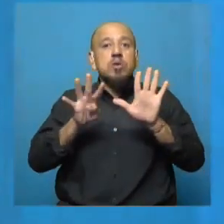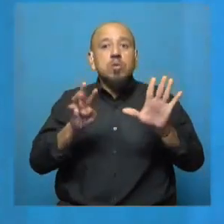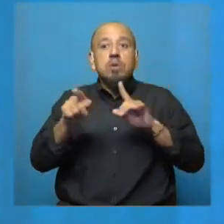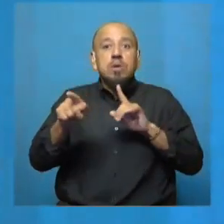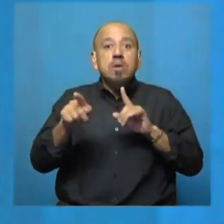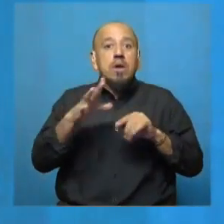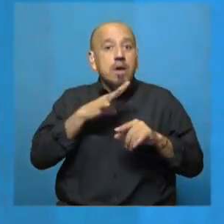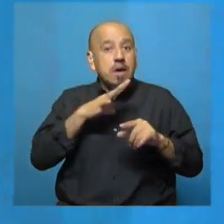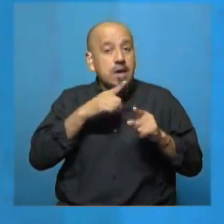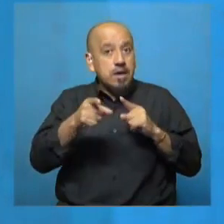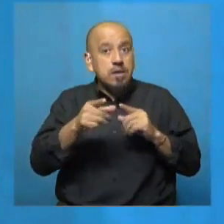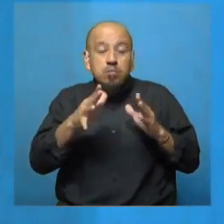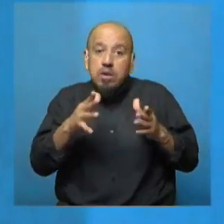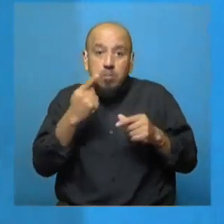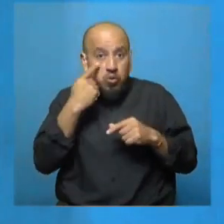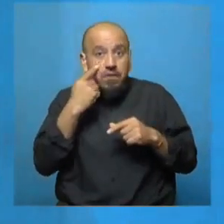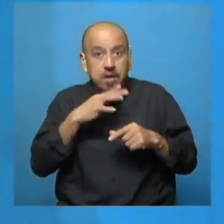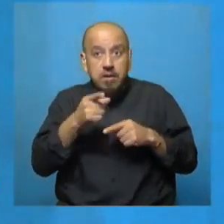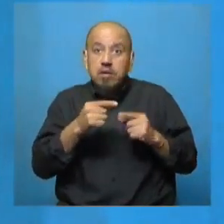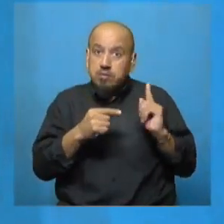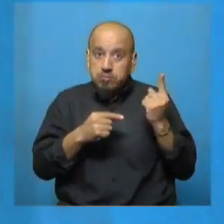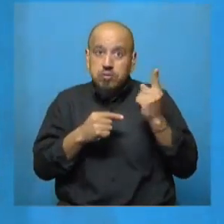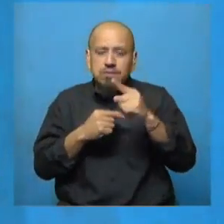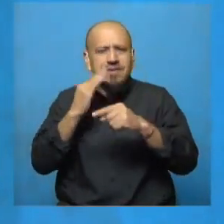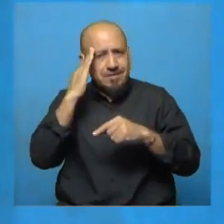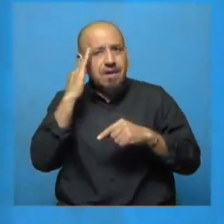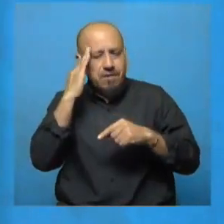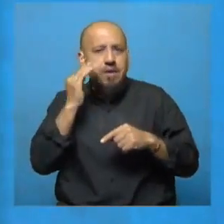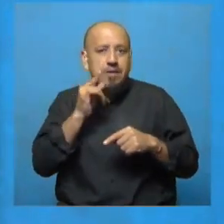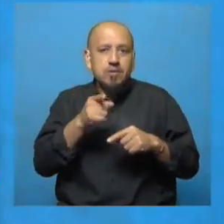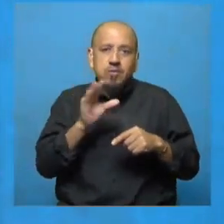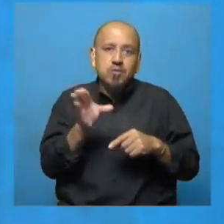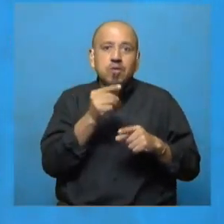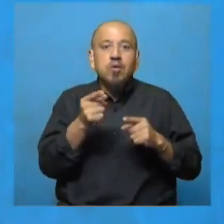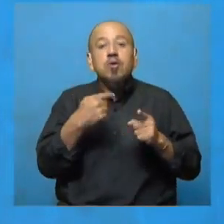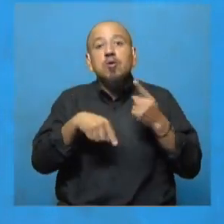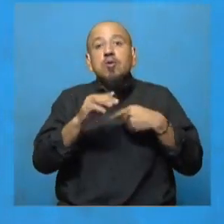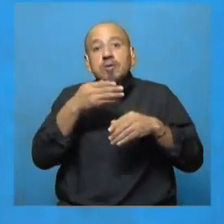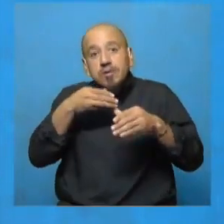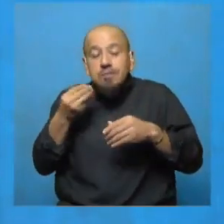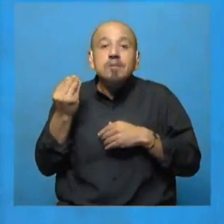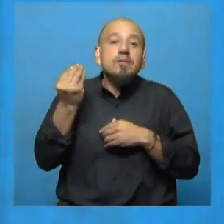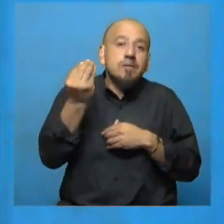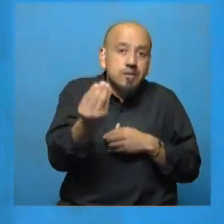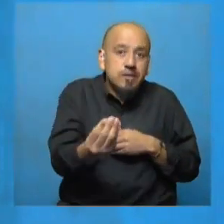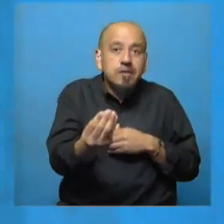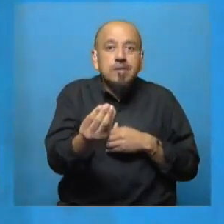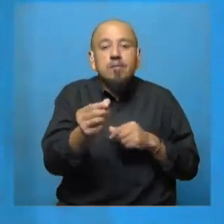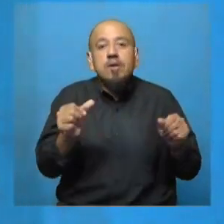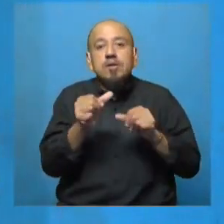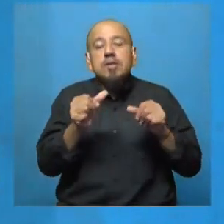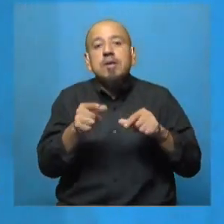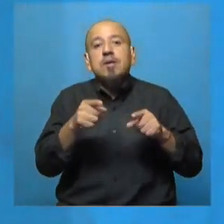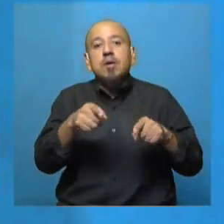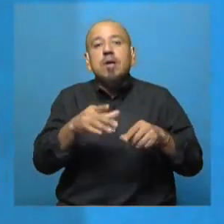Omar Me dijo Mira hay una especie de casting y fui me sabía las letras me salía las canciones y entré como para algo particular que era